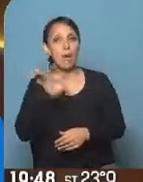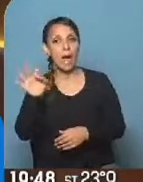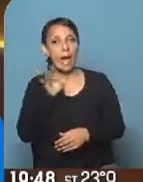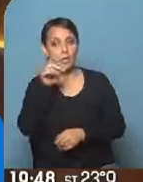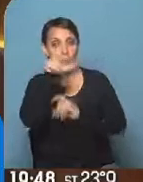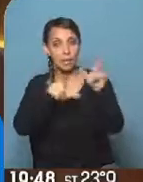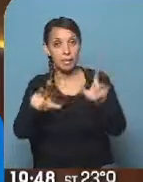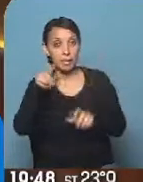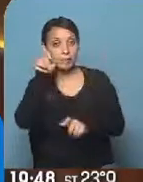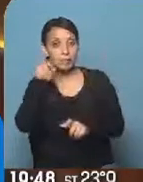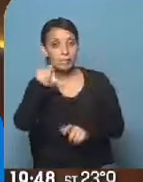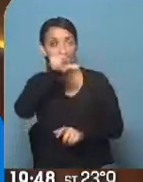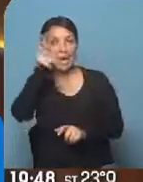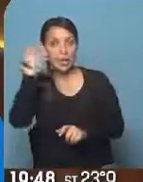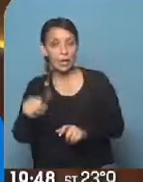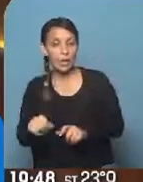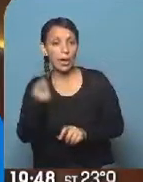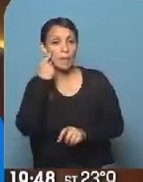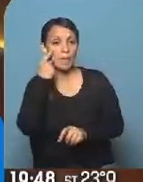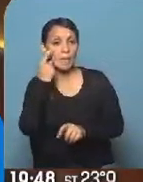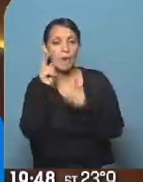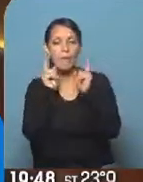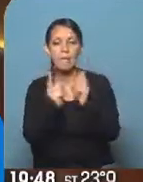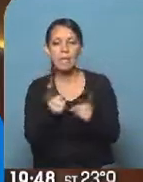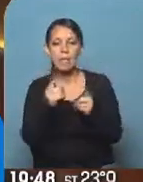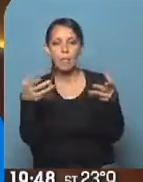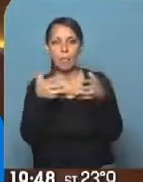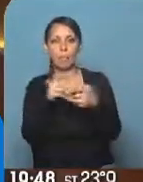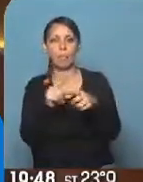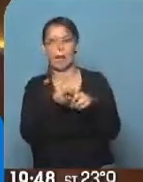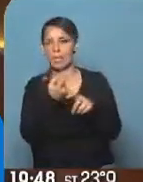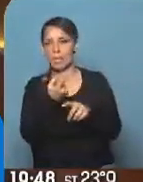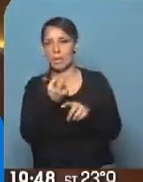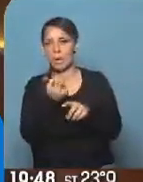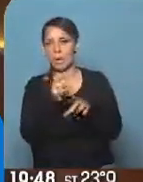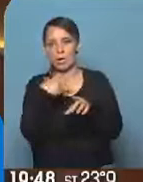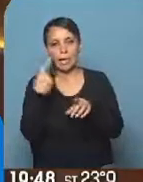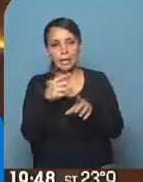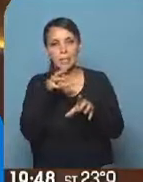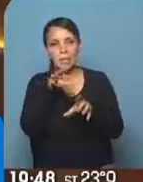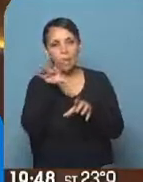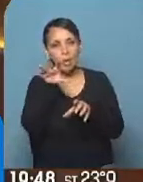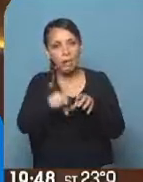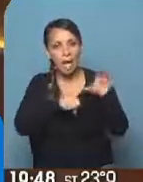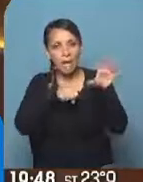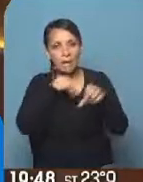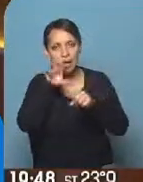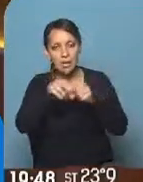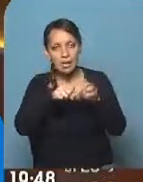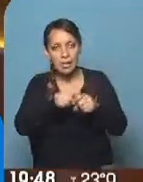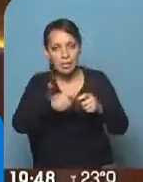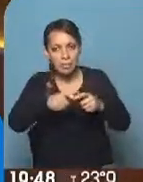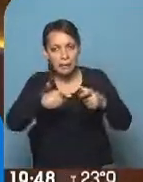bajo la hegemonía del mismo partido que ha ido amañando y amasando y concentrando el poder